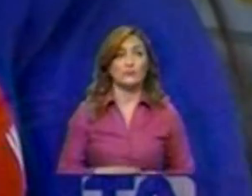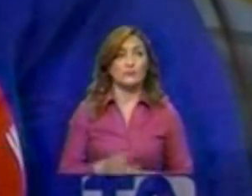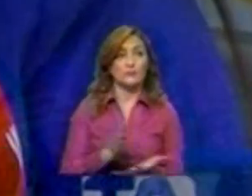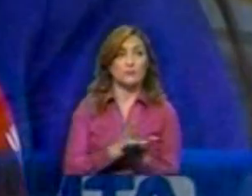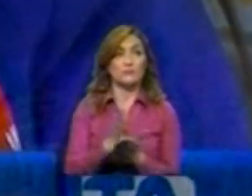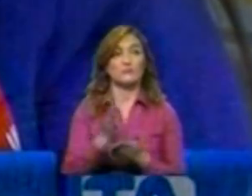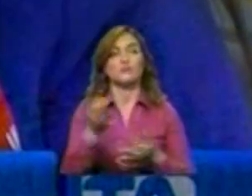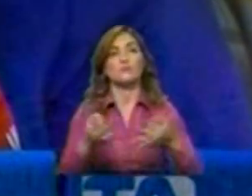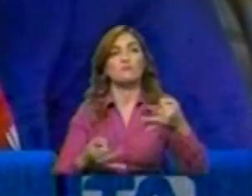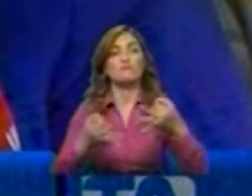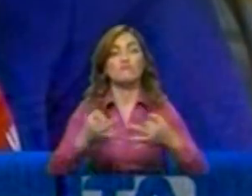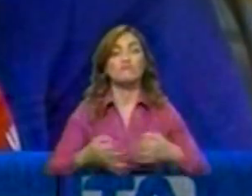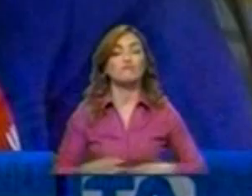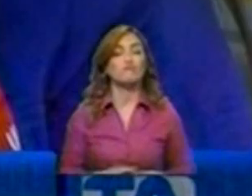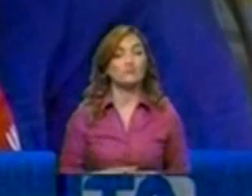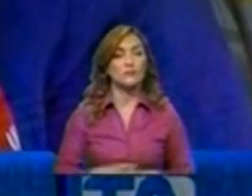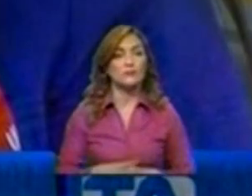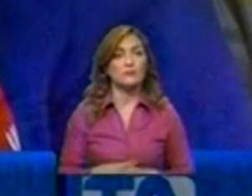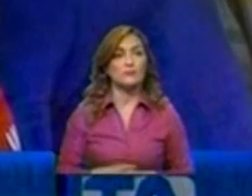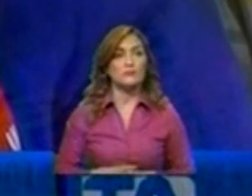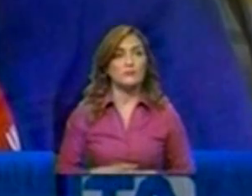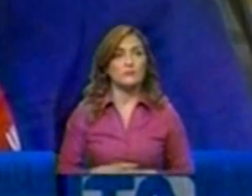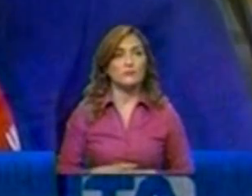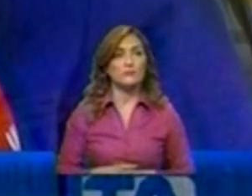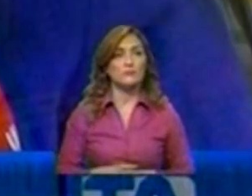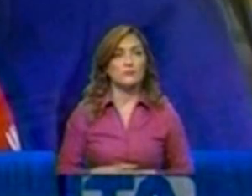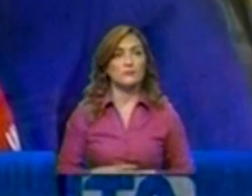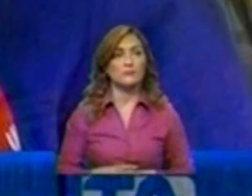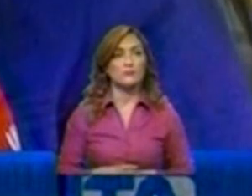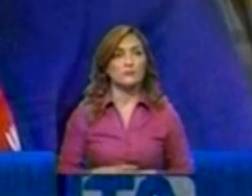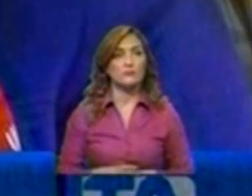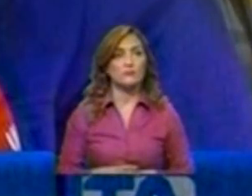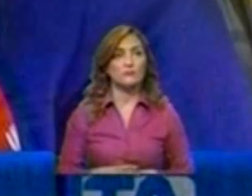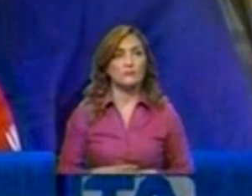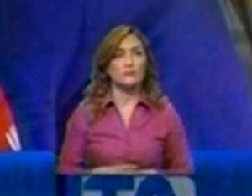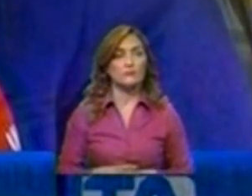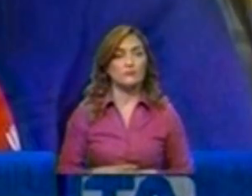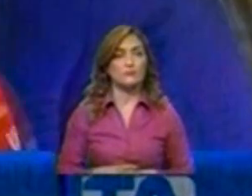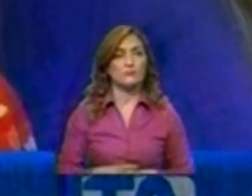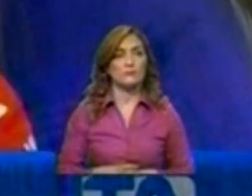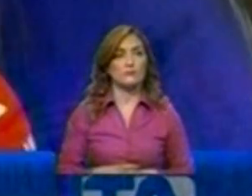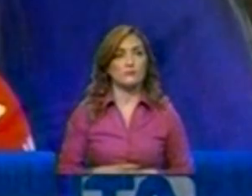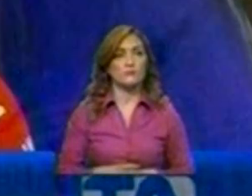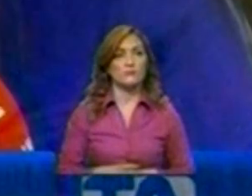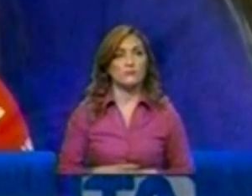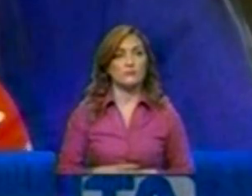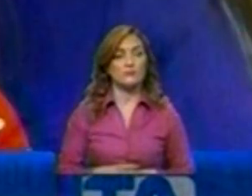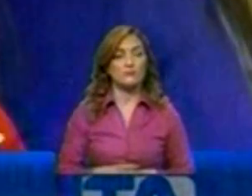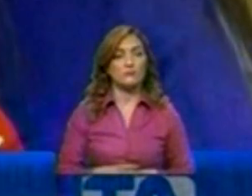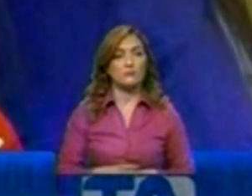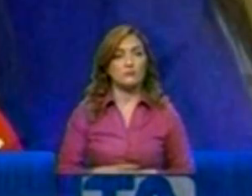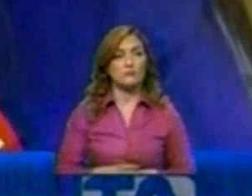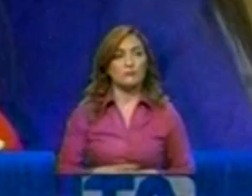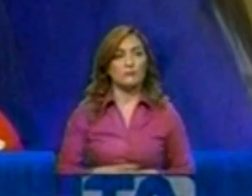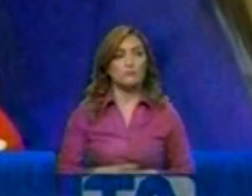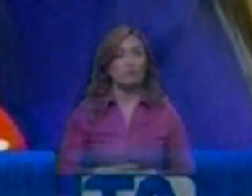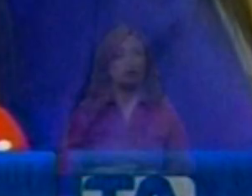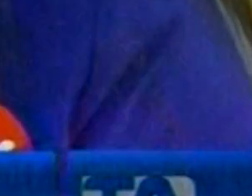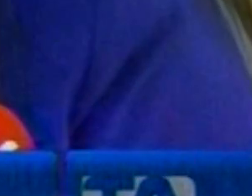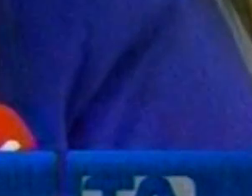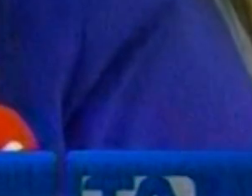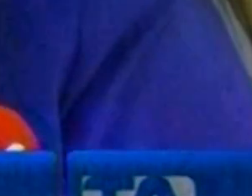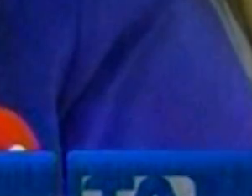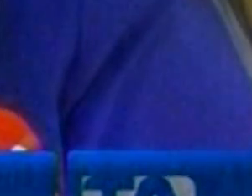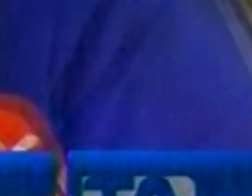judicial es la que está sujeta a la posibilidad de que sean